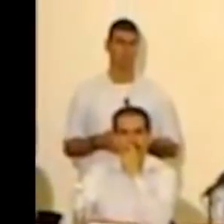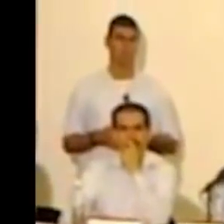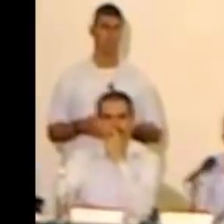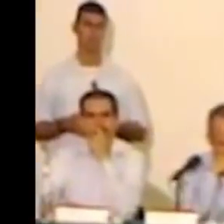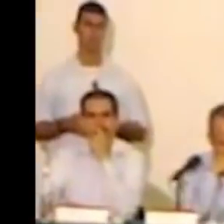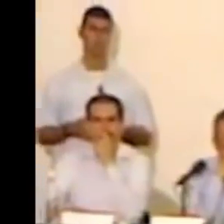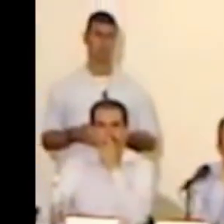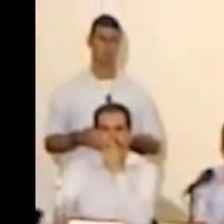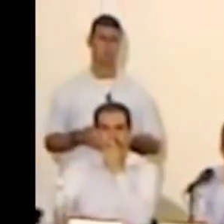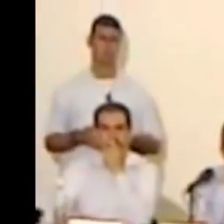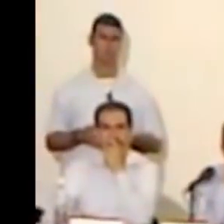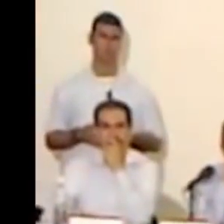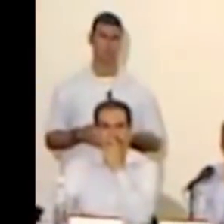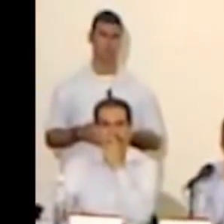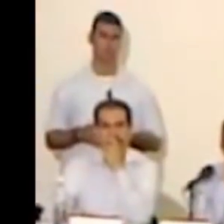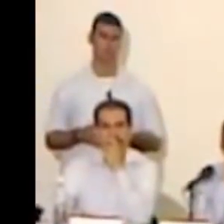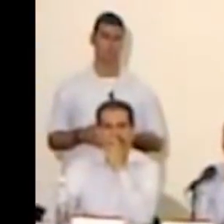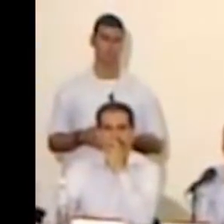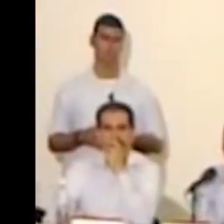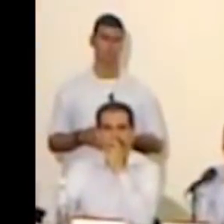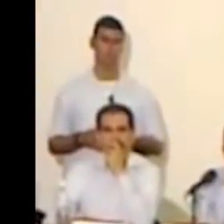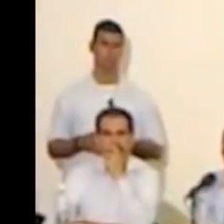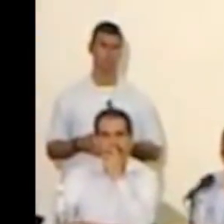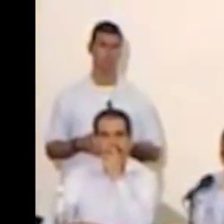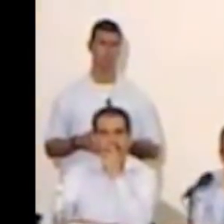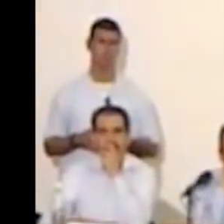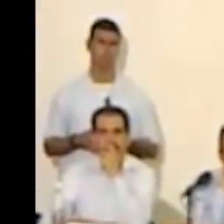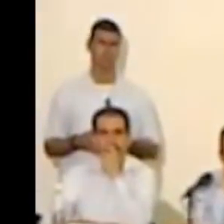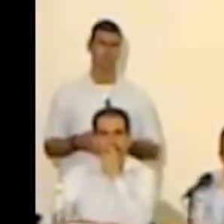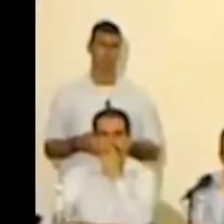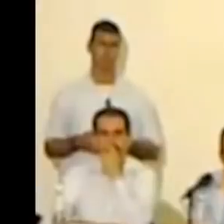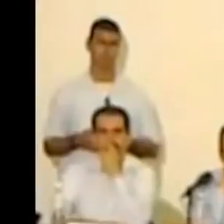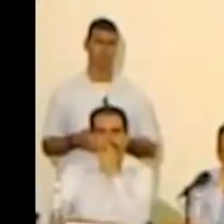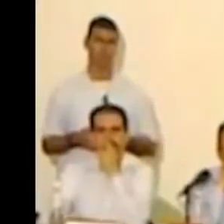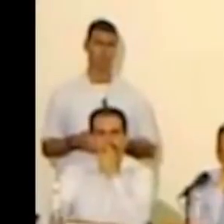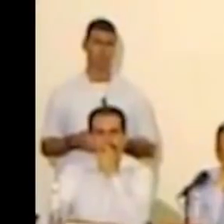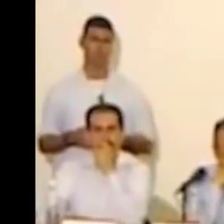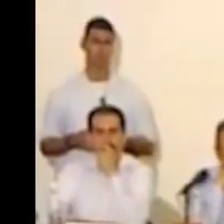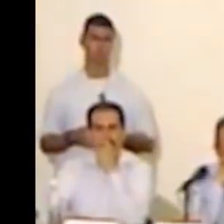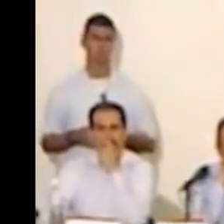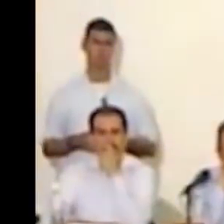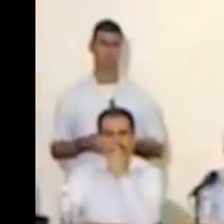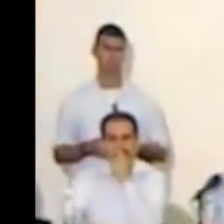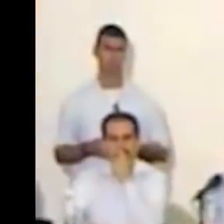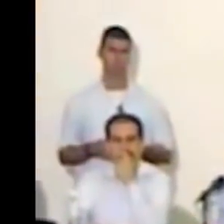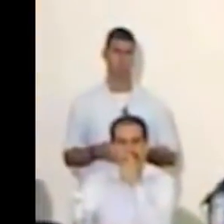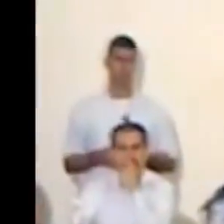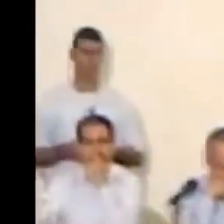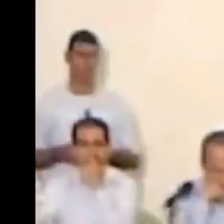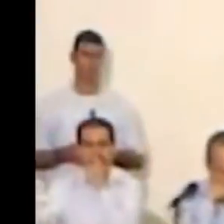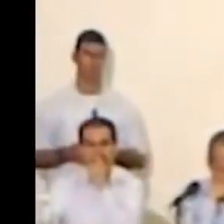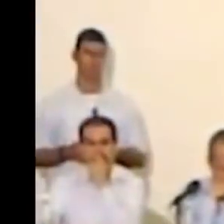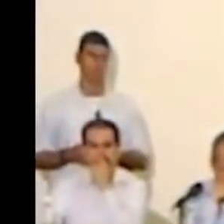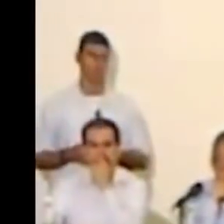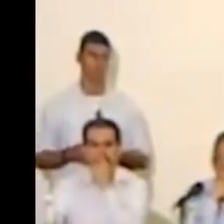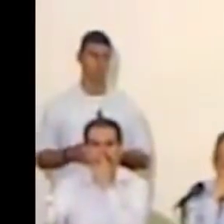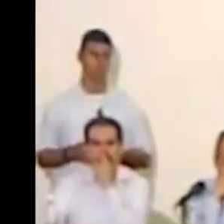mandaron para allá? Usted dijo que esa respuesta me la iba a dar de frente.